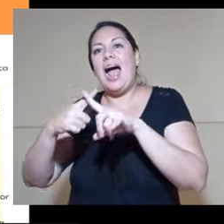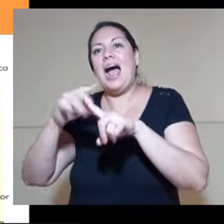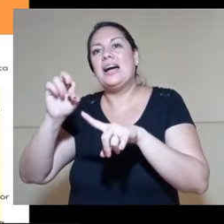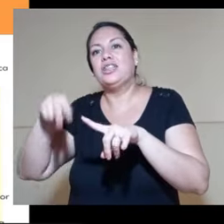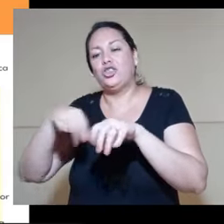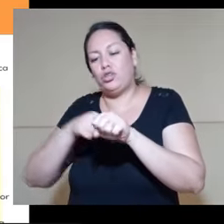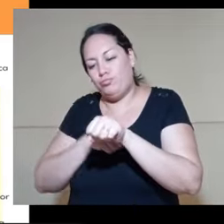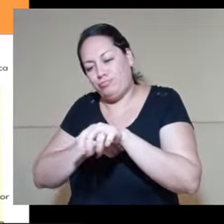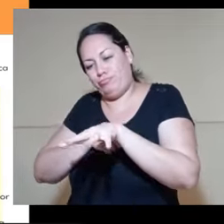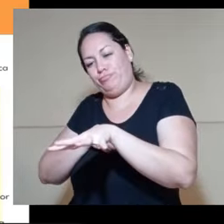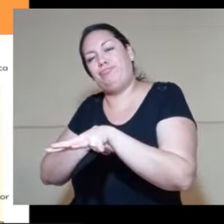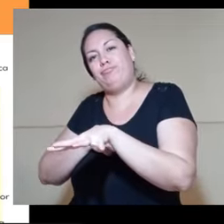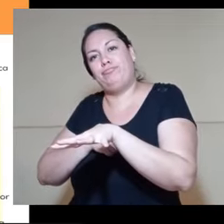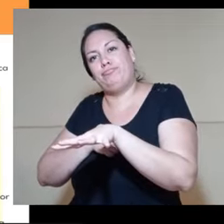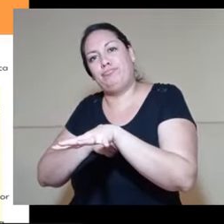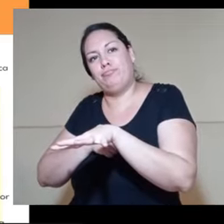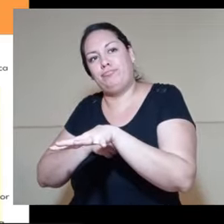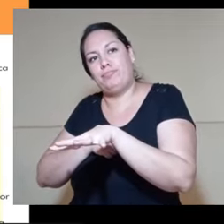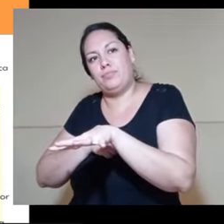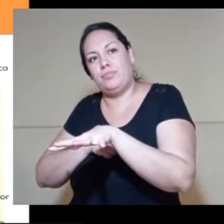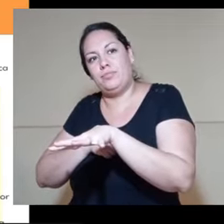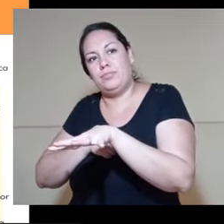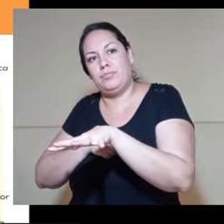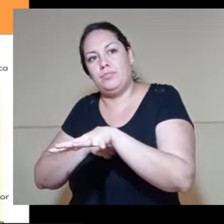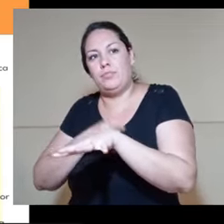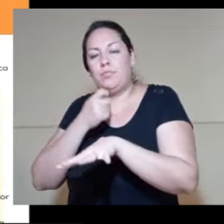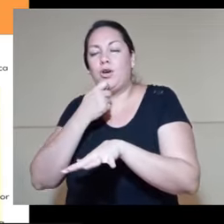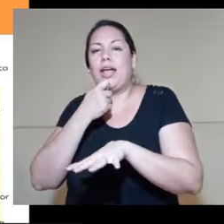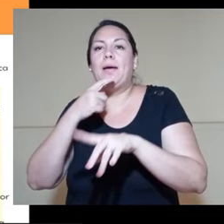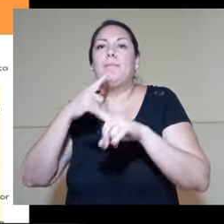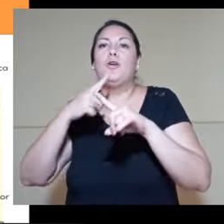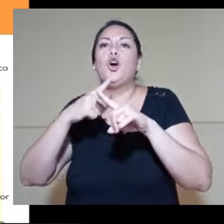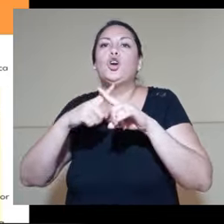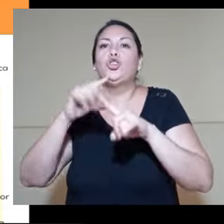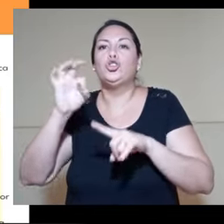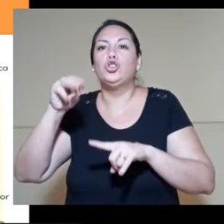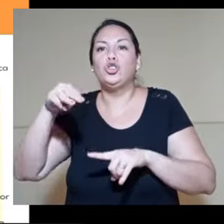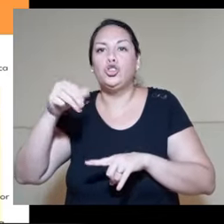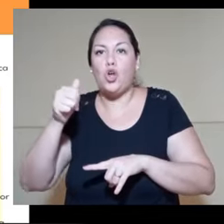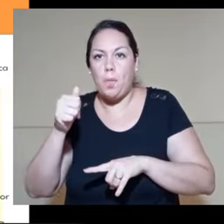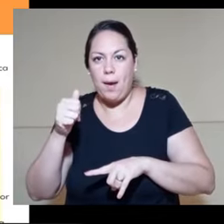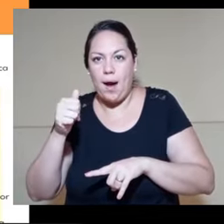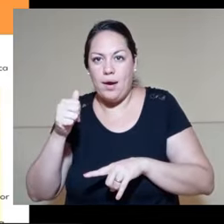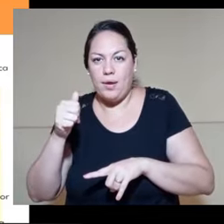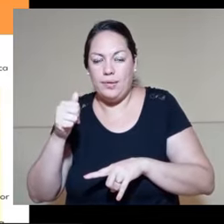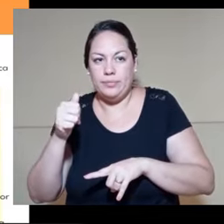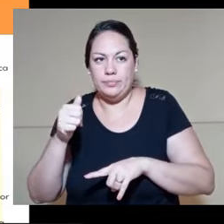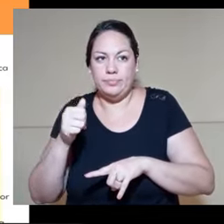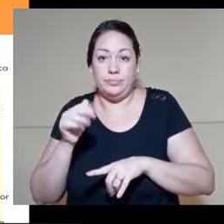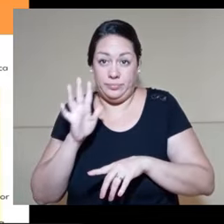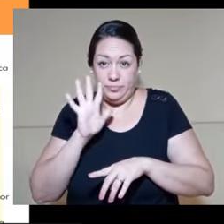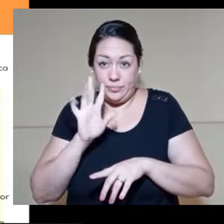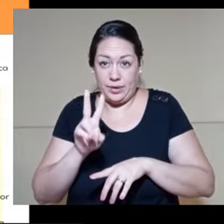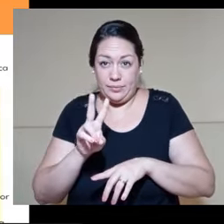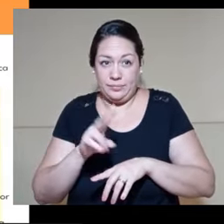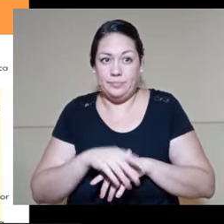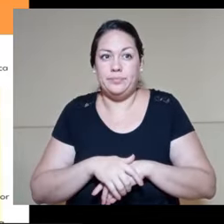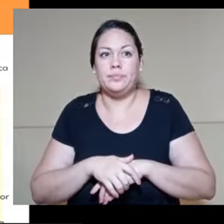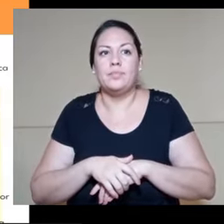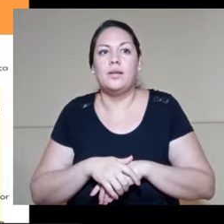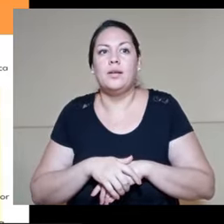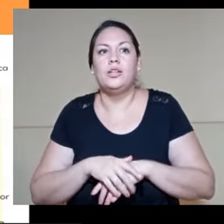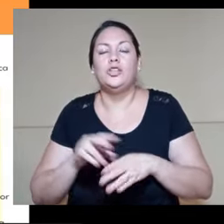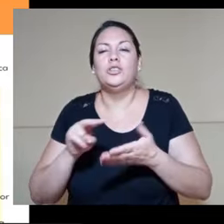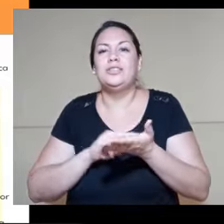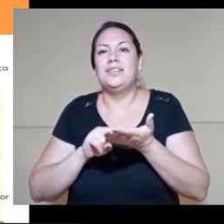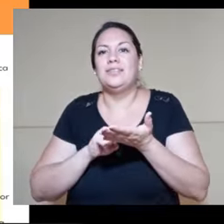del axón, ¿no es cierto? Y acá tenemos, por ejemplo, puede ser, qué sé yo, el soma, o una dendrita, una parte del soma